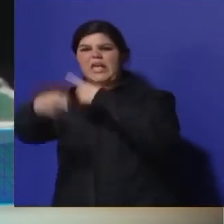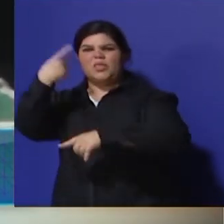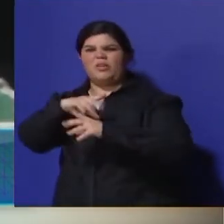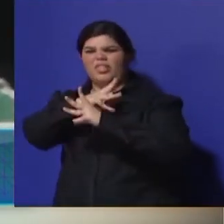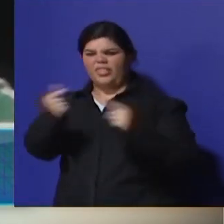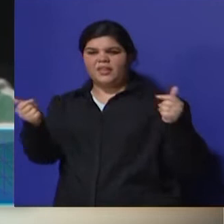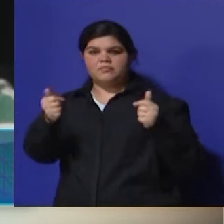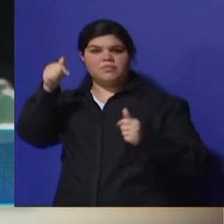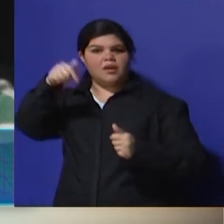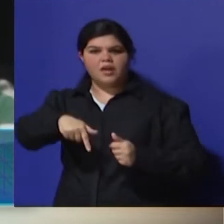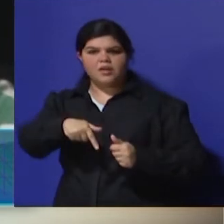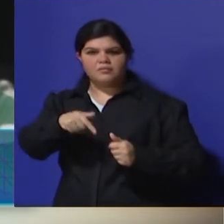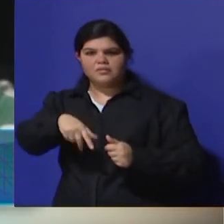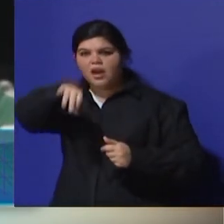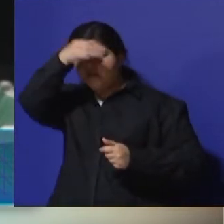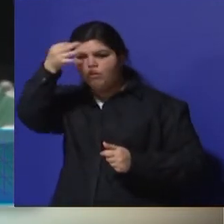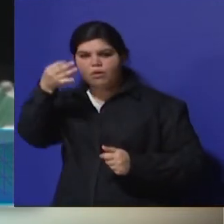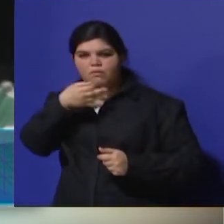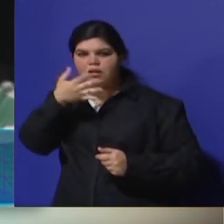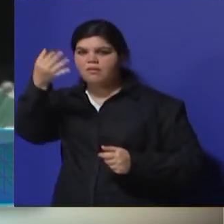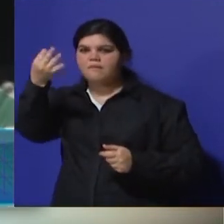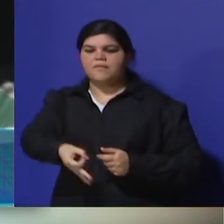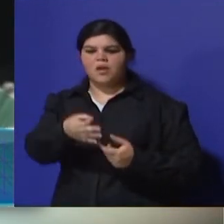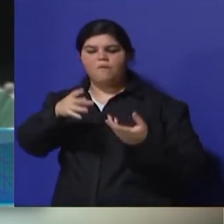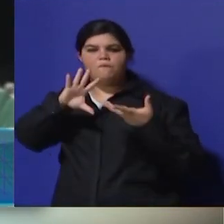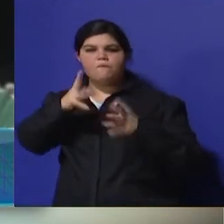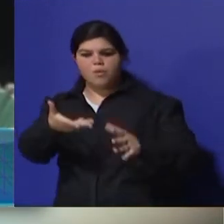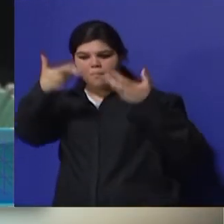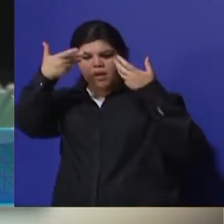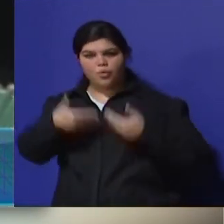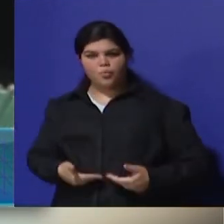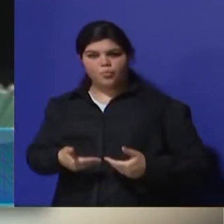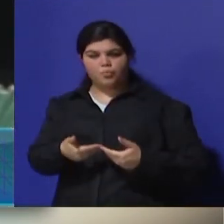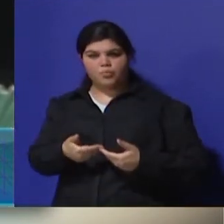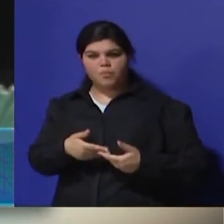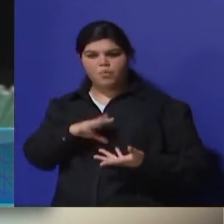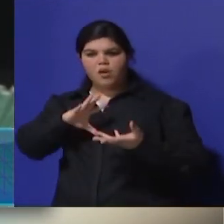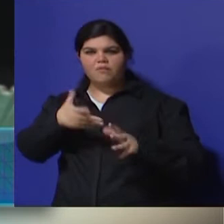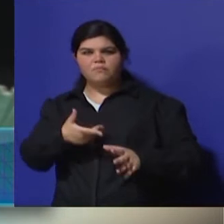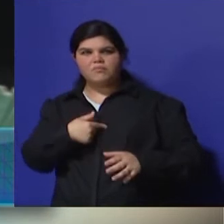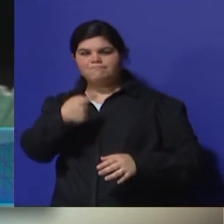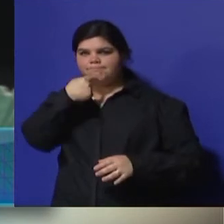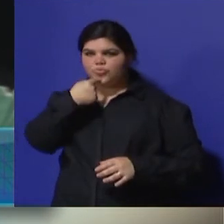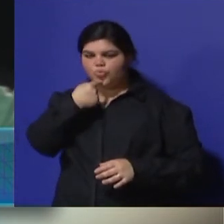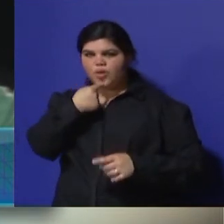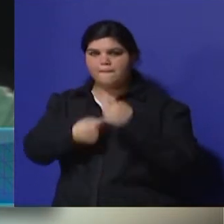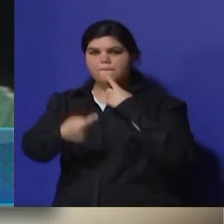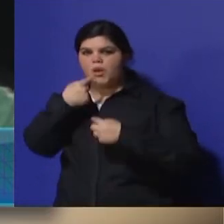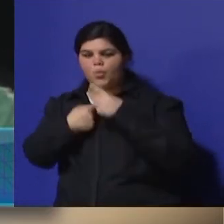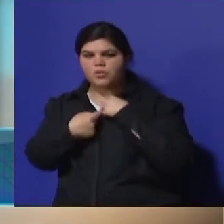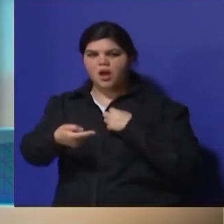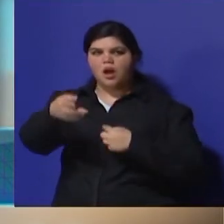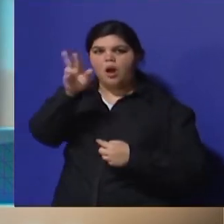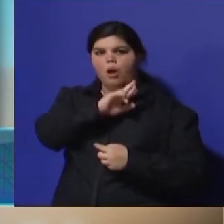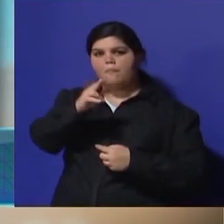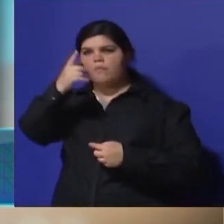Todo Piola, donde, bueno, los cuerpos te ponen como en un lugar donde uno se empieza a cuestionar esto de lo masculino, de lo